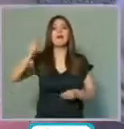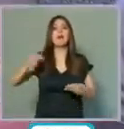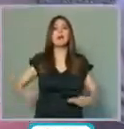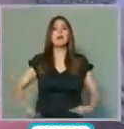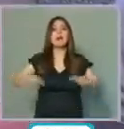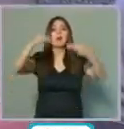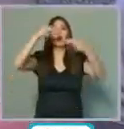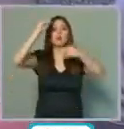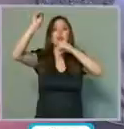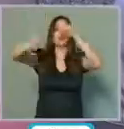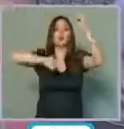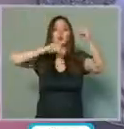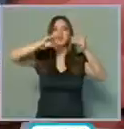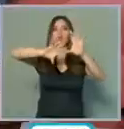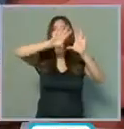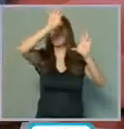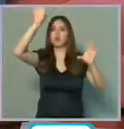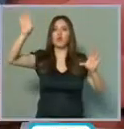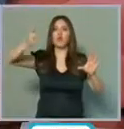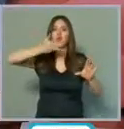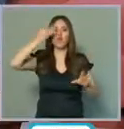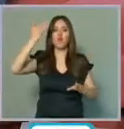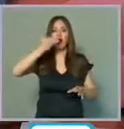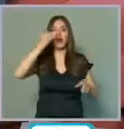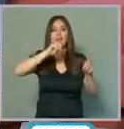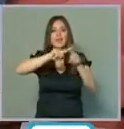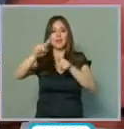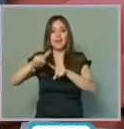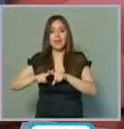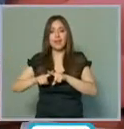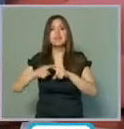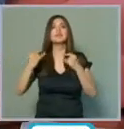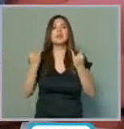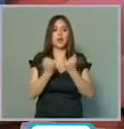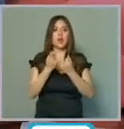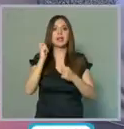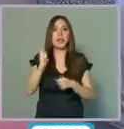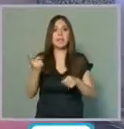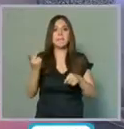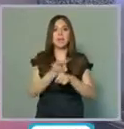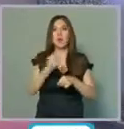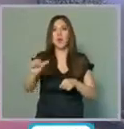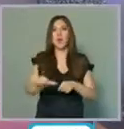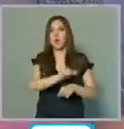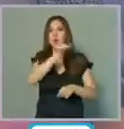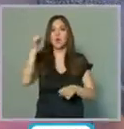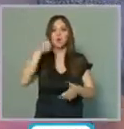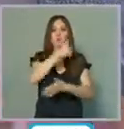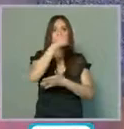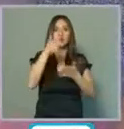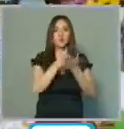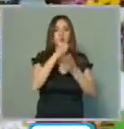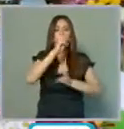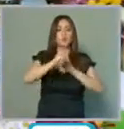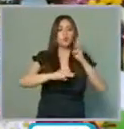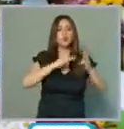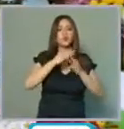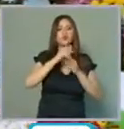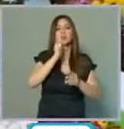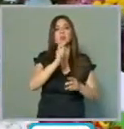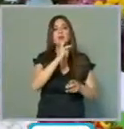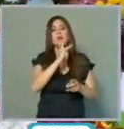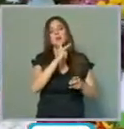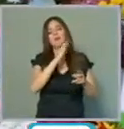arreglos florales, Wow. figuras, piezas, bla, bla. Y sucede incluso en otras grandes ciudades del mundo, ¿no? Sí. Ajá. Filadelfia, Melbourne,